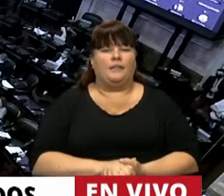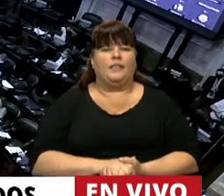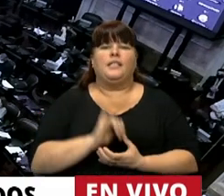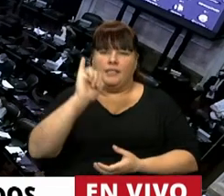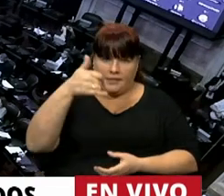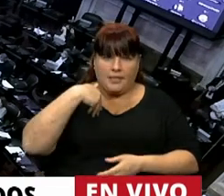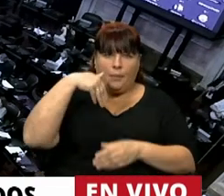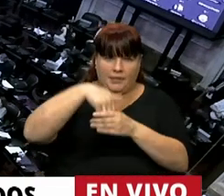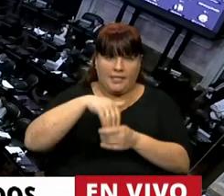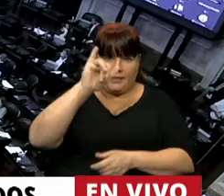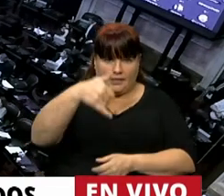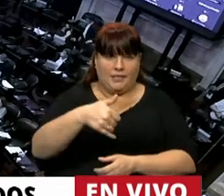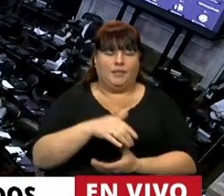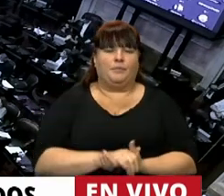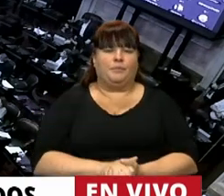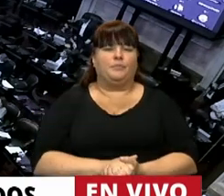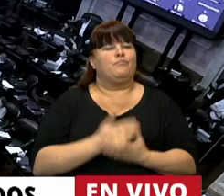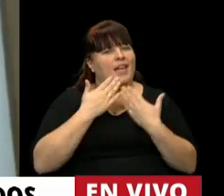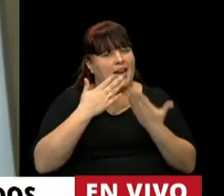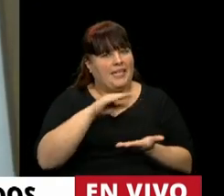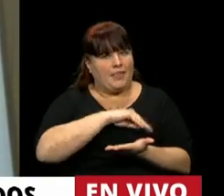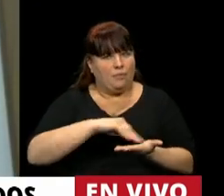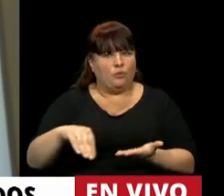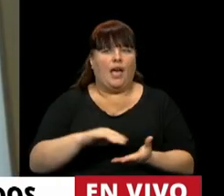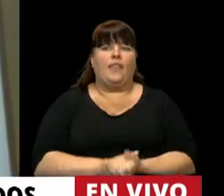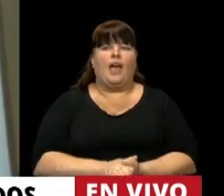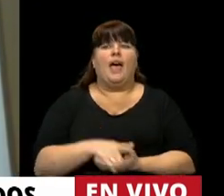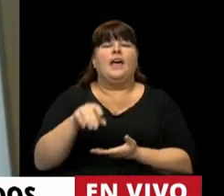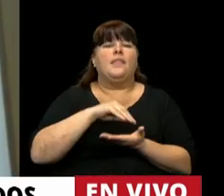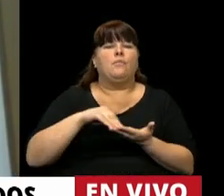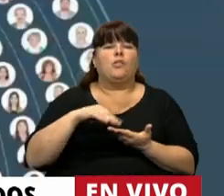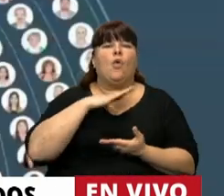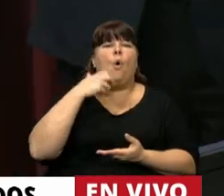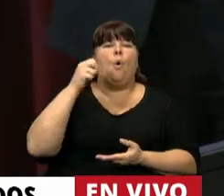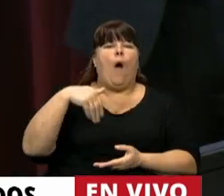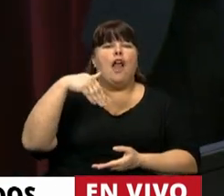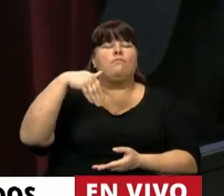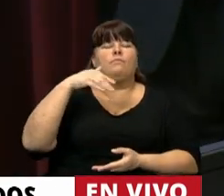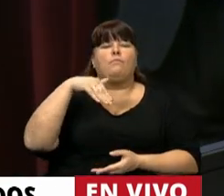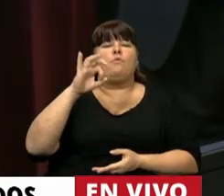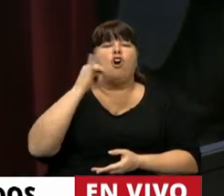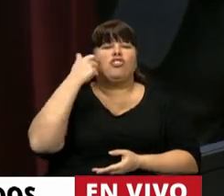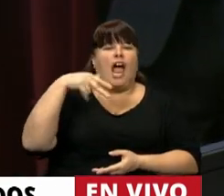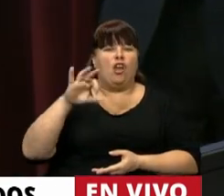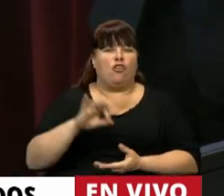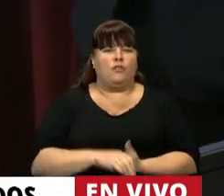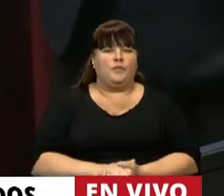y presidente es positivo a mi voto gracias diputada marziotta diputado juan facundo moyano